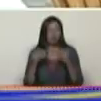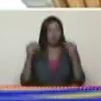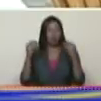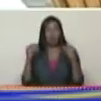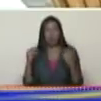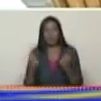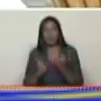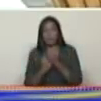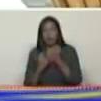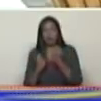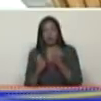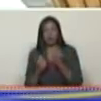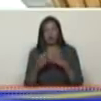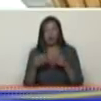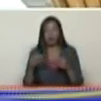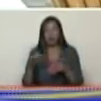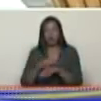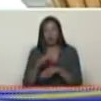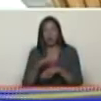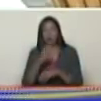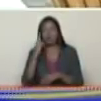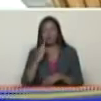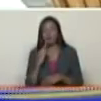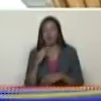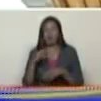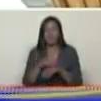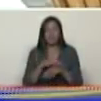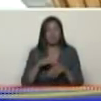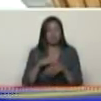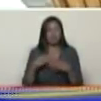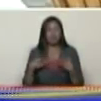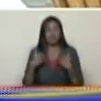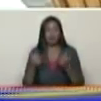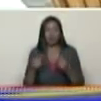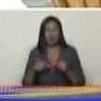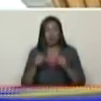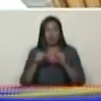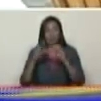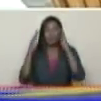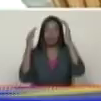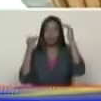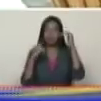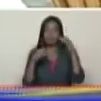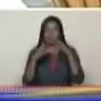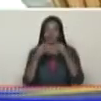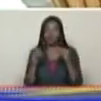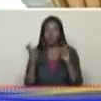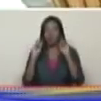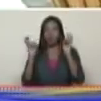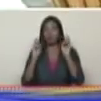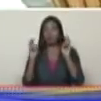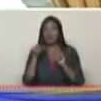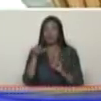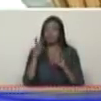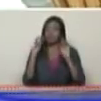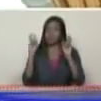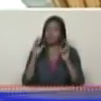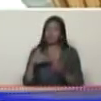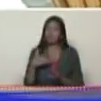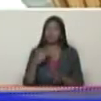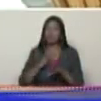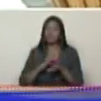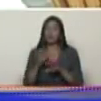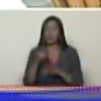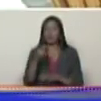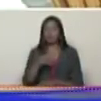respaldo, y del gobierno bolivariano, del Ministerio de la Salud, y vayamos a atender todos estos temas. Estos temas muy sensibles, pero también están los